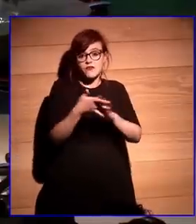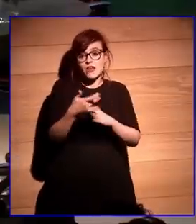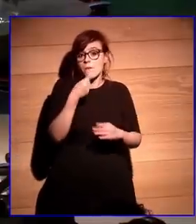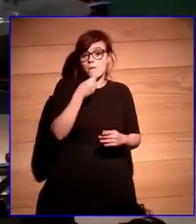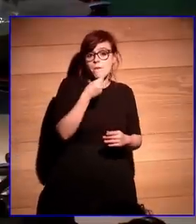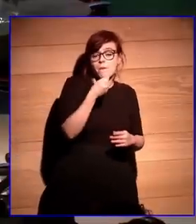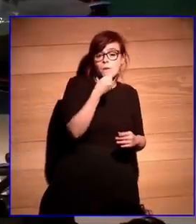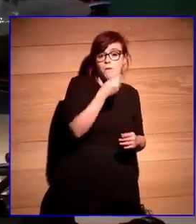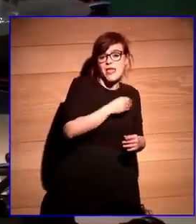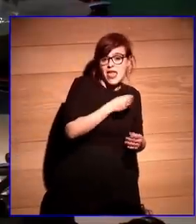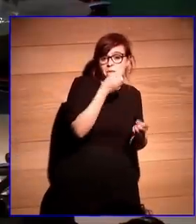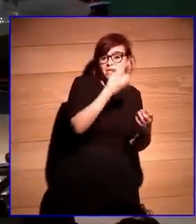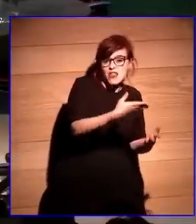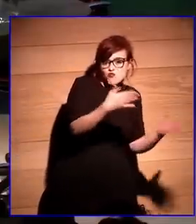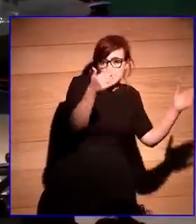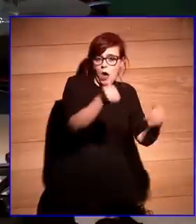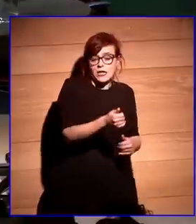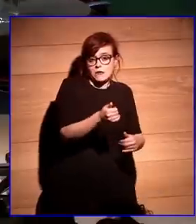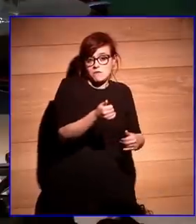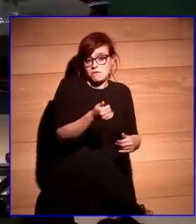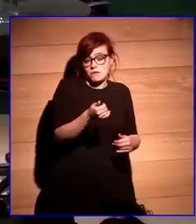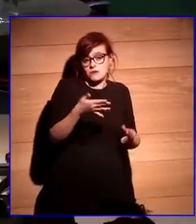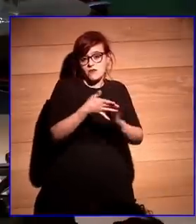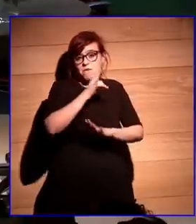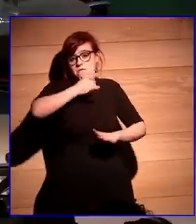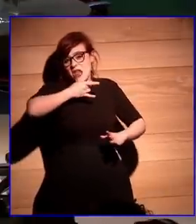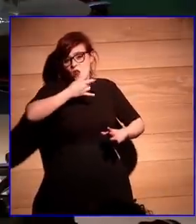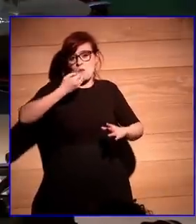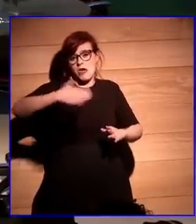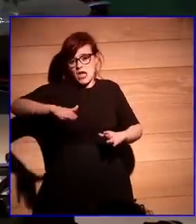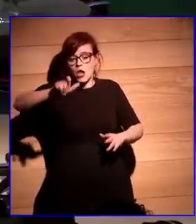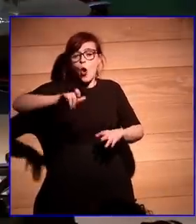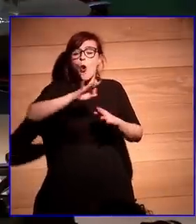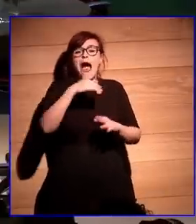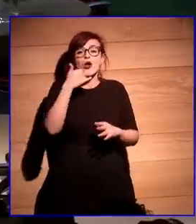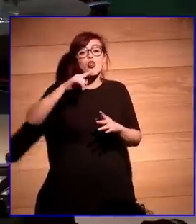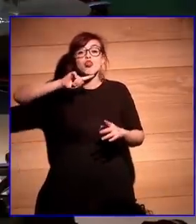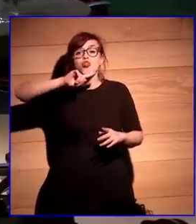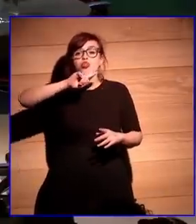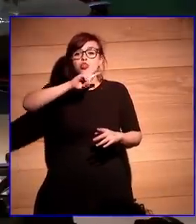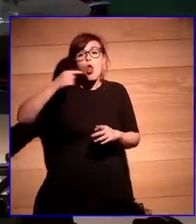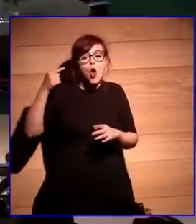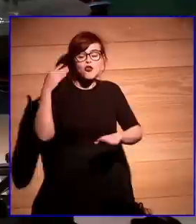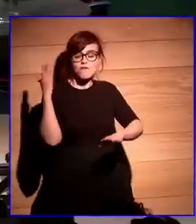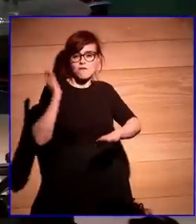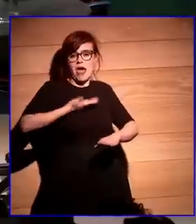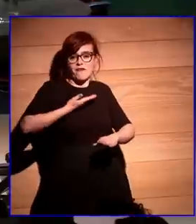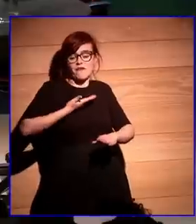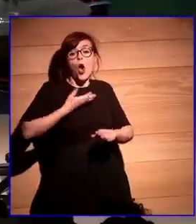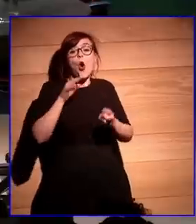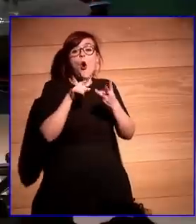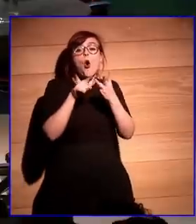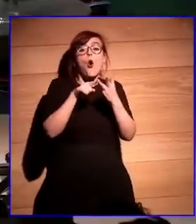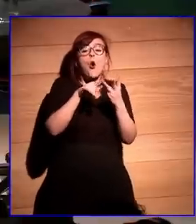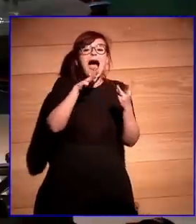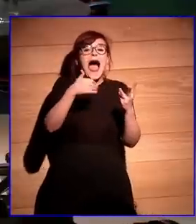bien, o bien aquello que causaba un dolor, sí, o, como tercera opción, pero... aquello